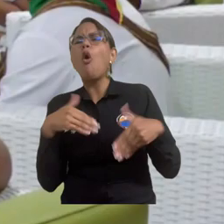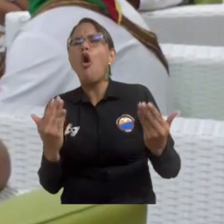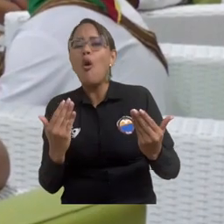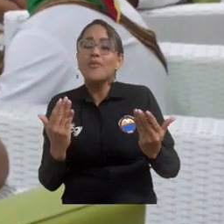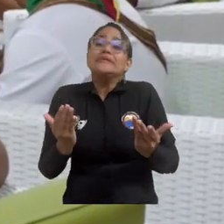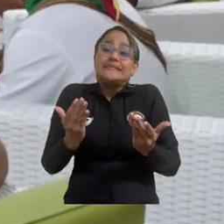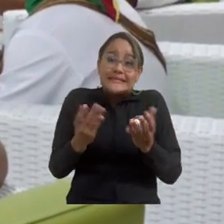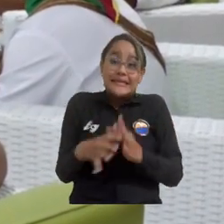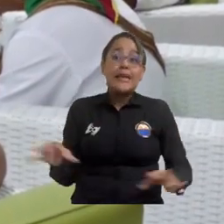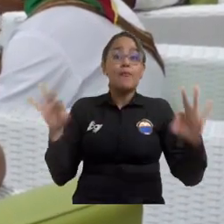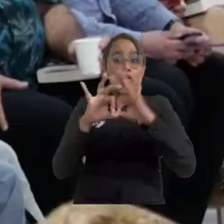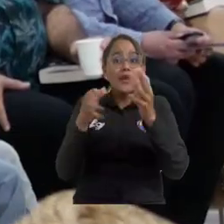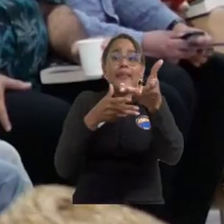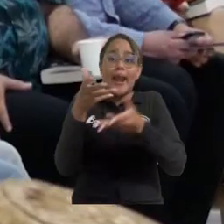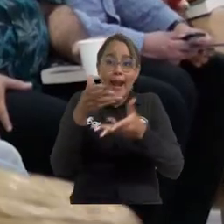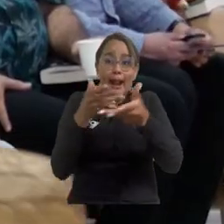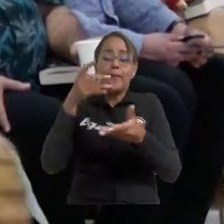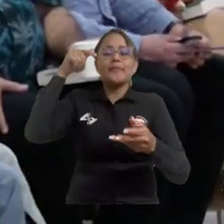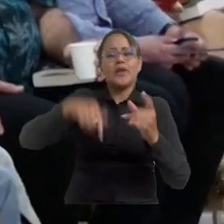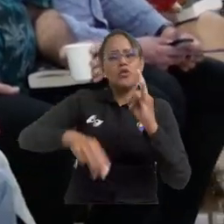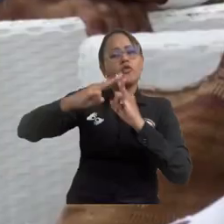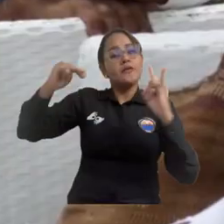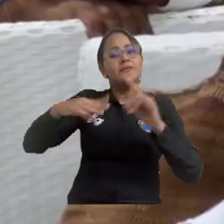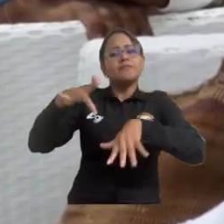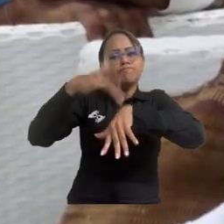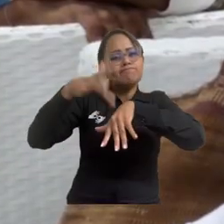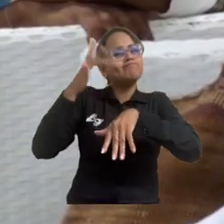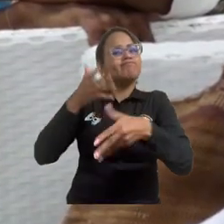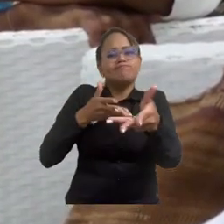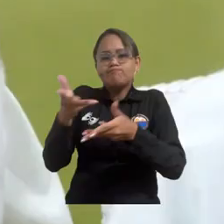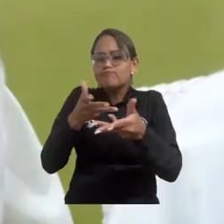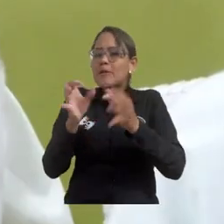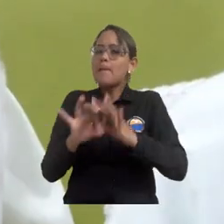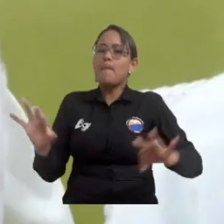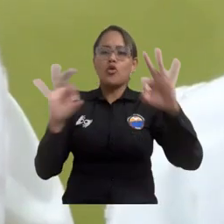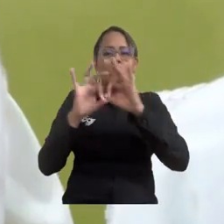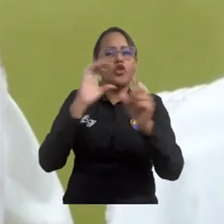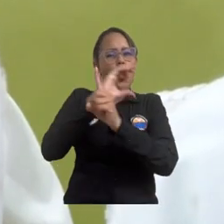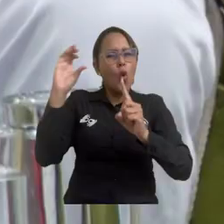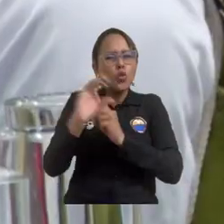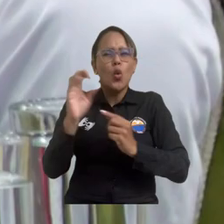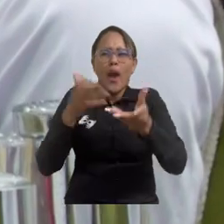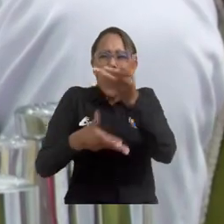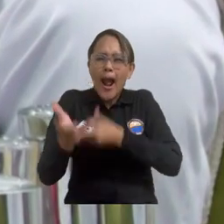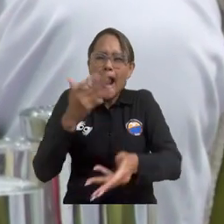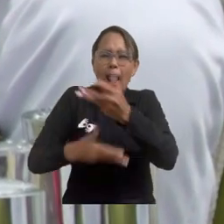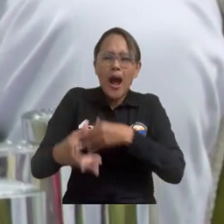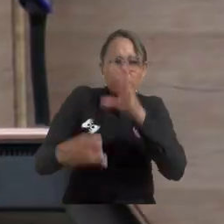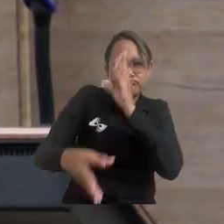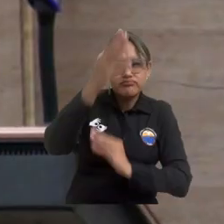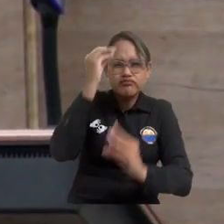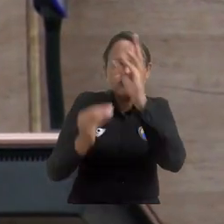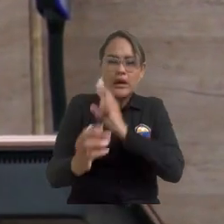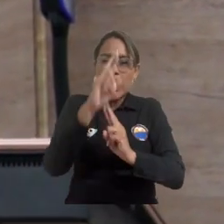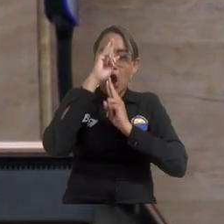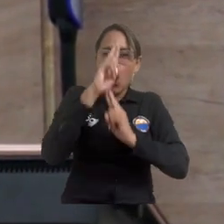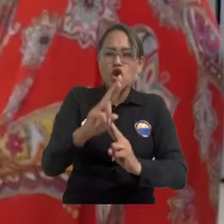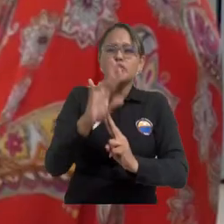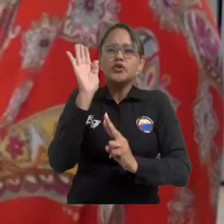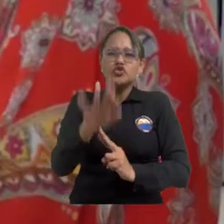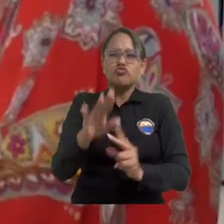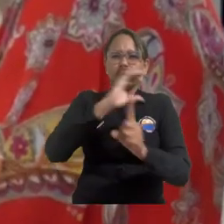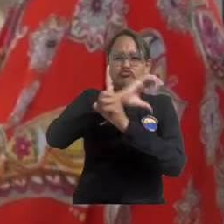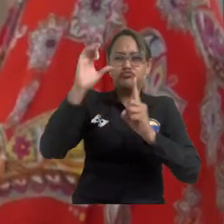Magdalena continúa su apuesta por la interculturalidad y a través de este escenario se logró incentivar el reconocimiento y valor de la